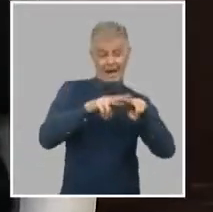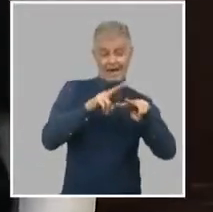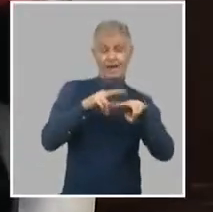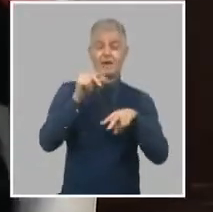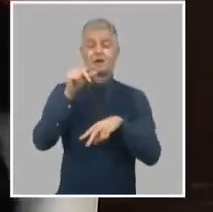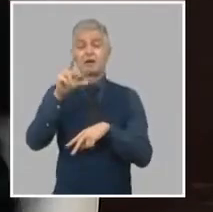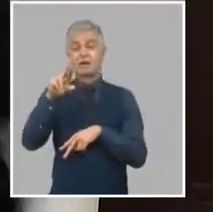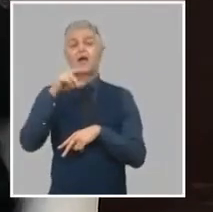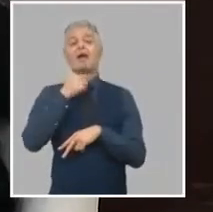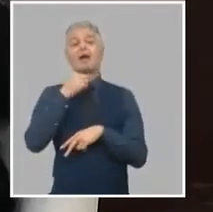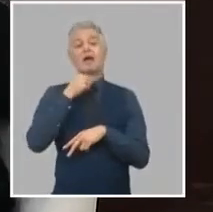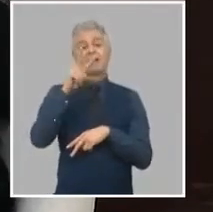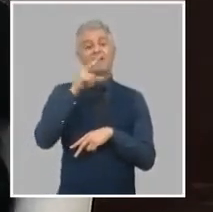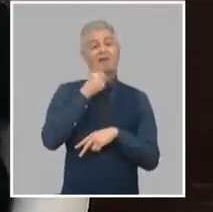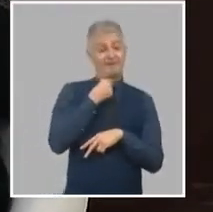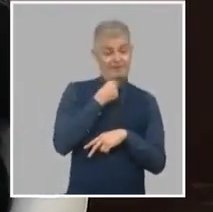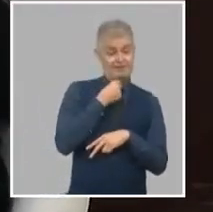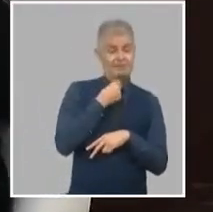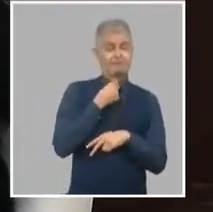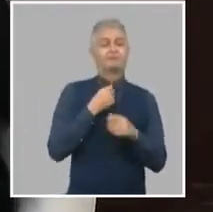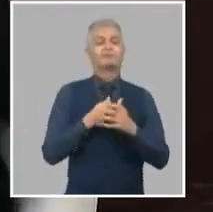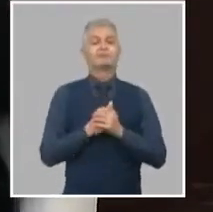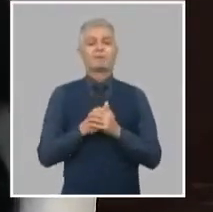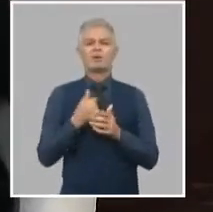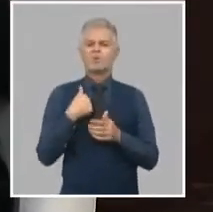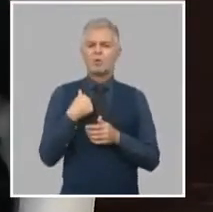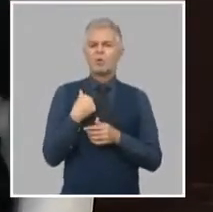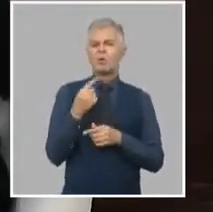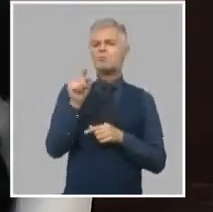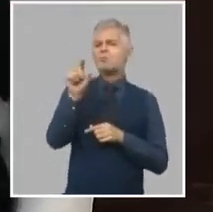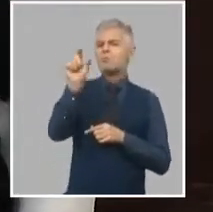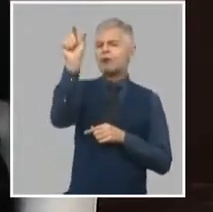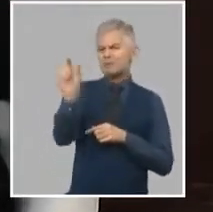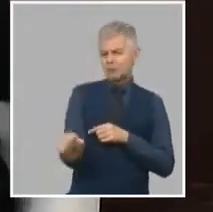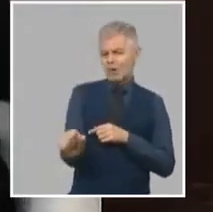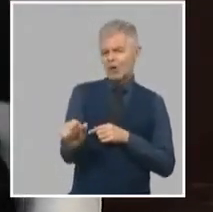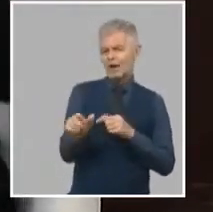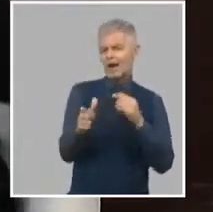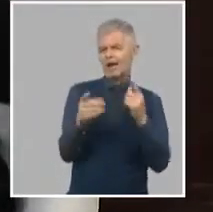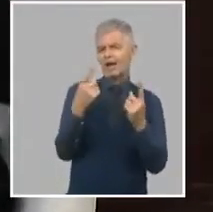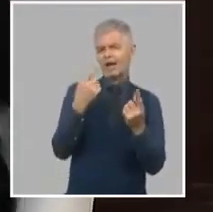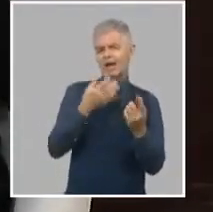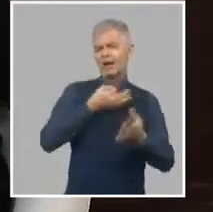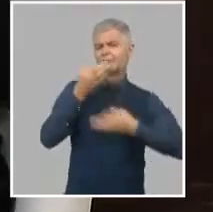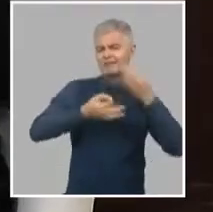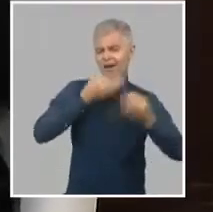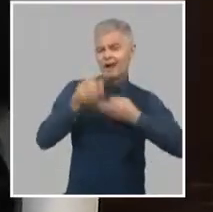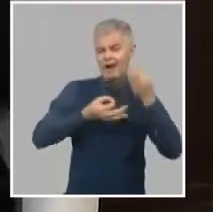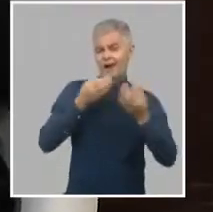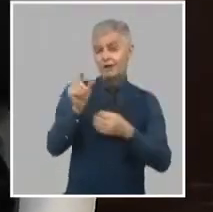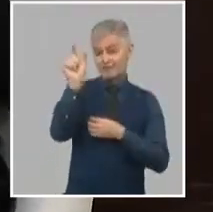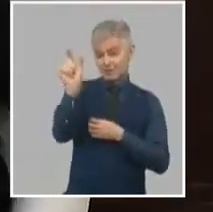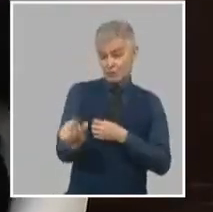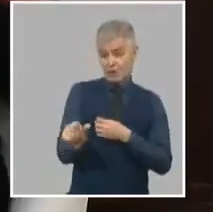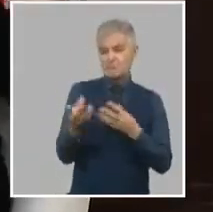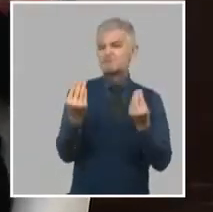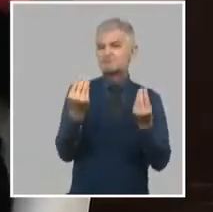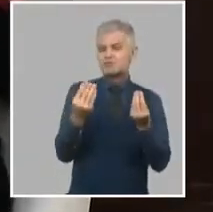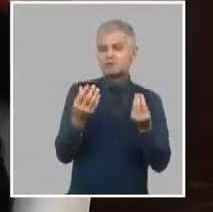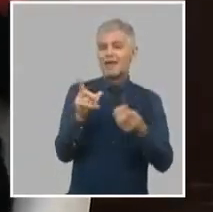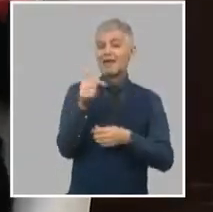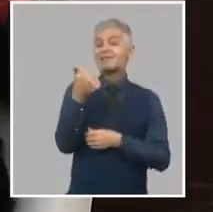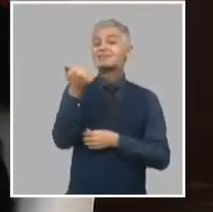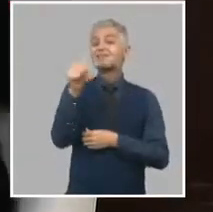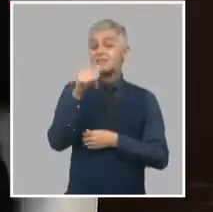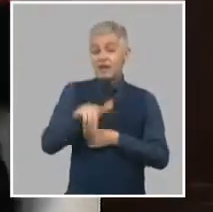Reef. Nosotros hemos querido buscar el testimonio de uno que, si no es el que más, está entre los que más misiones ha cumplido. 10